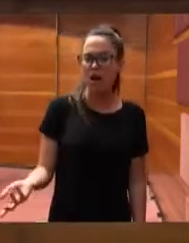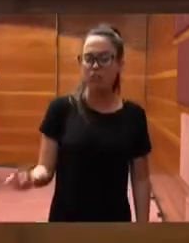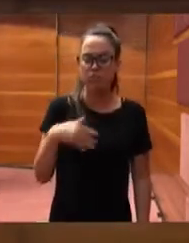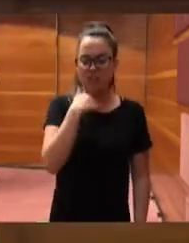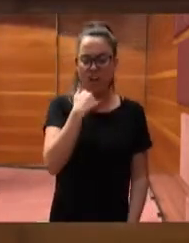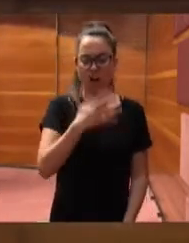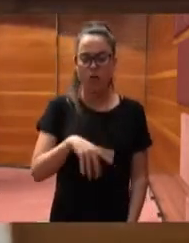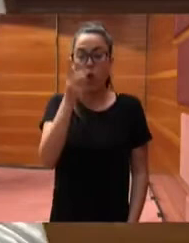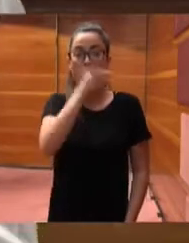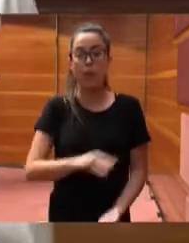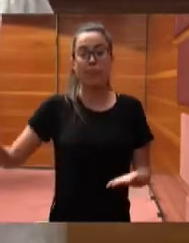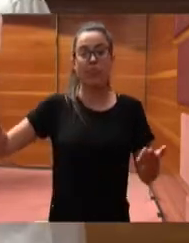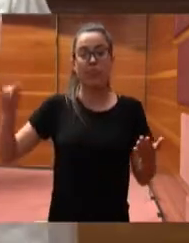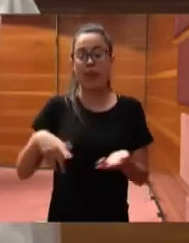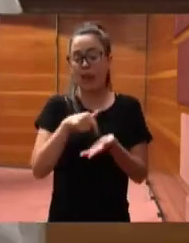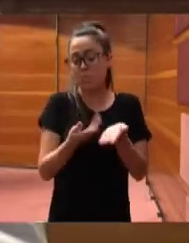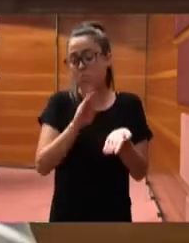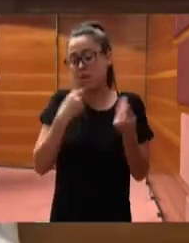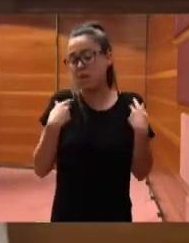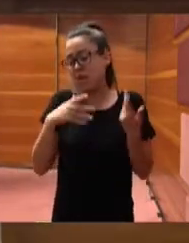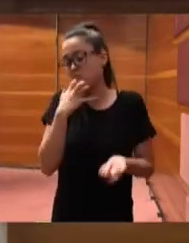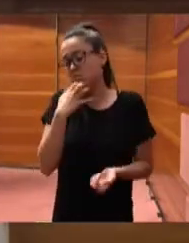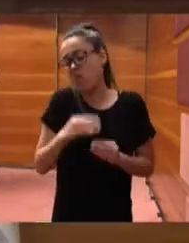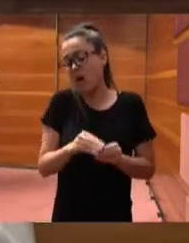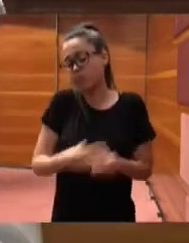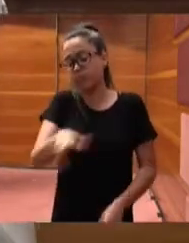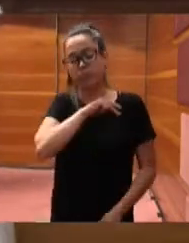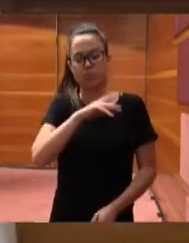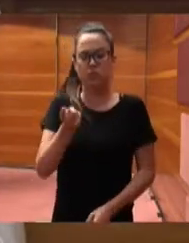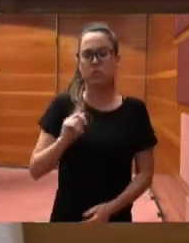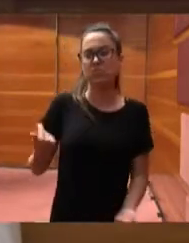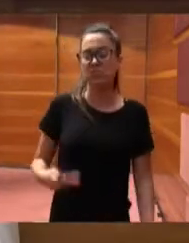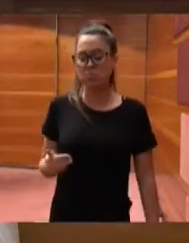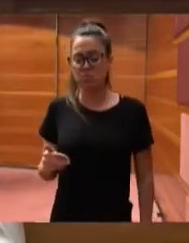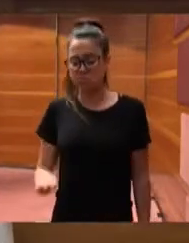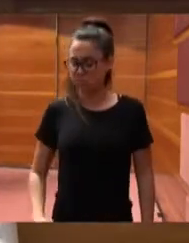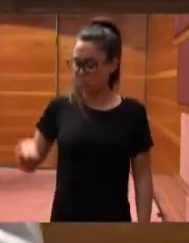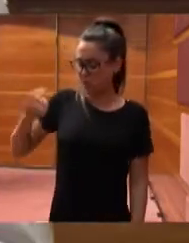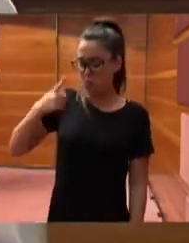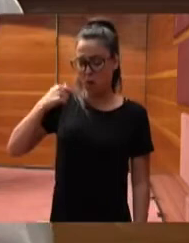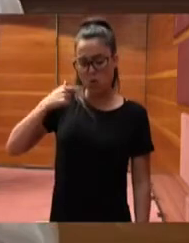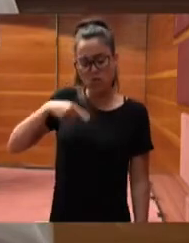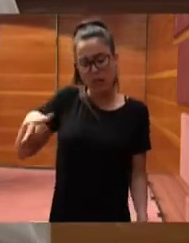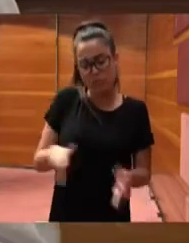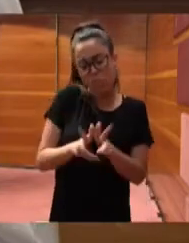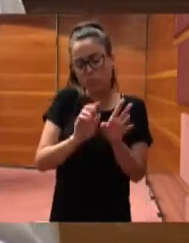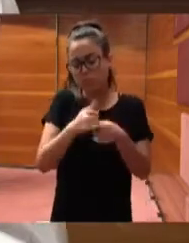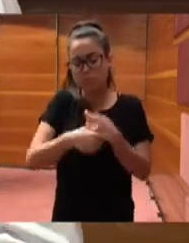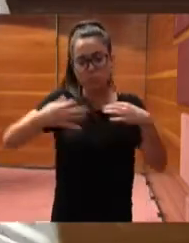hago una vez en mi vida o que si no me premian no hago. Y ahí no hay exactamente la ecuación de premio y castigo, sino que